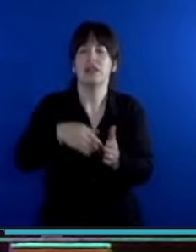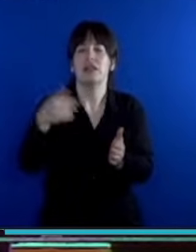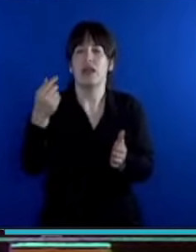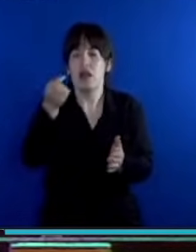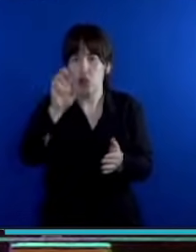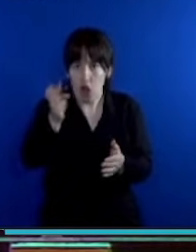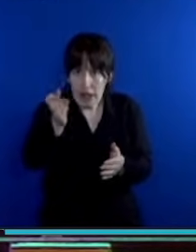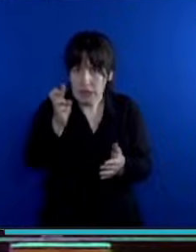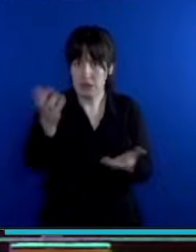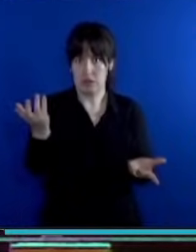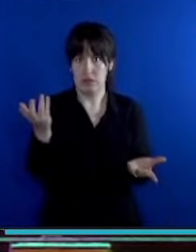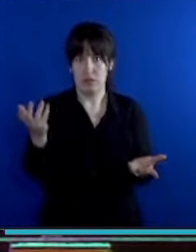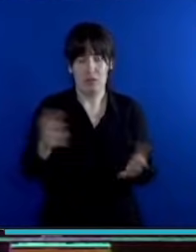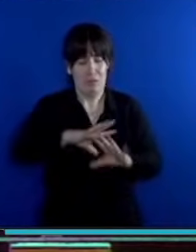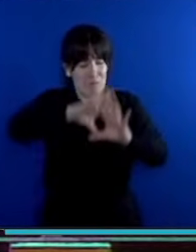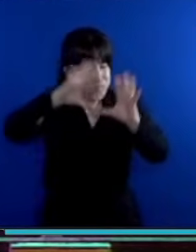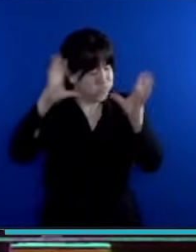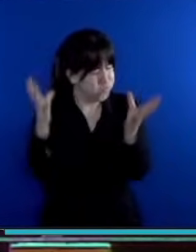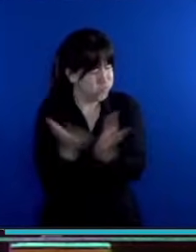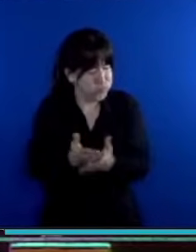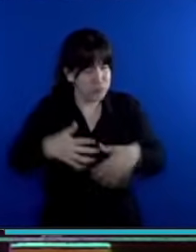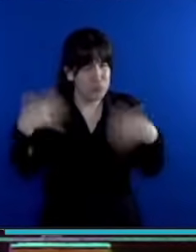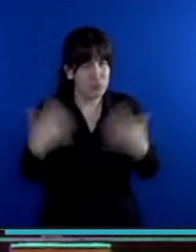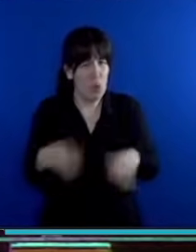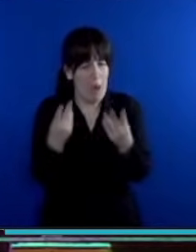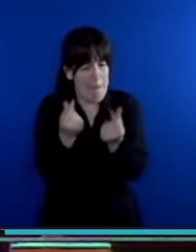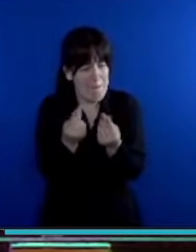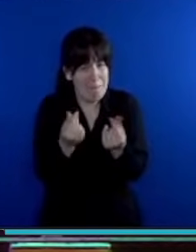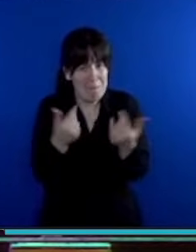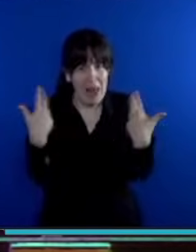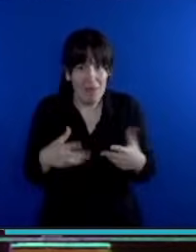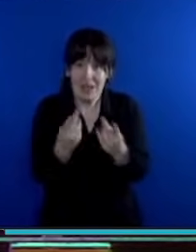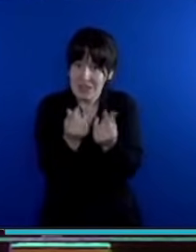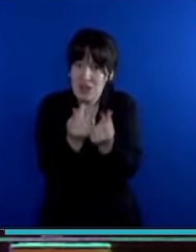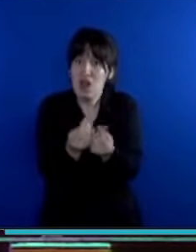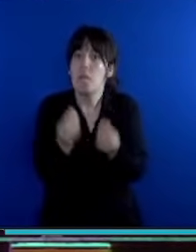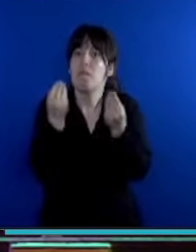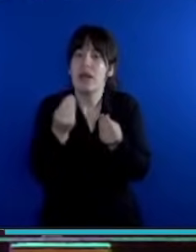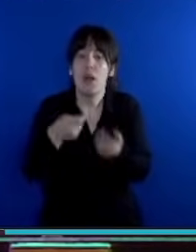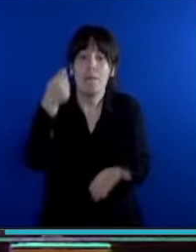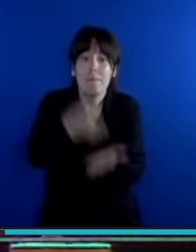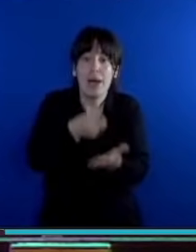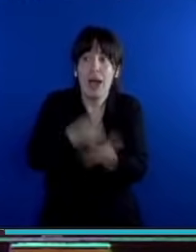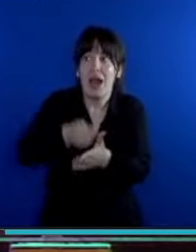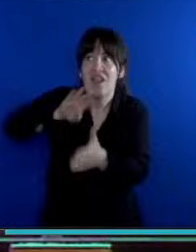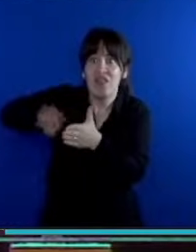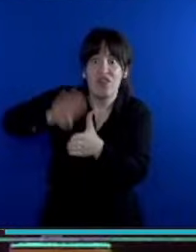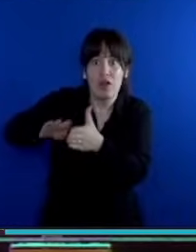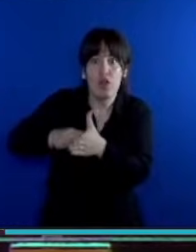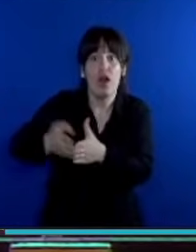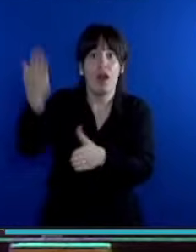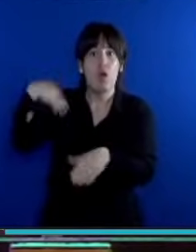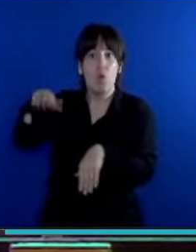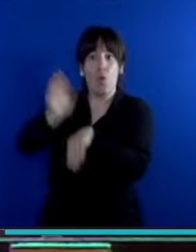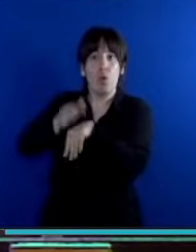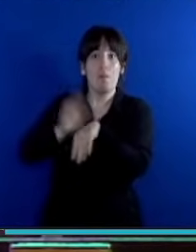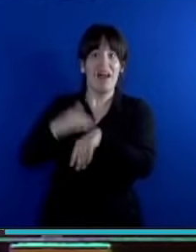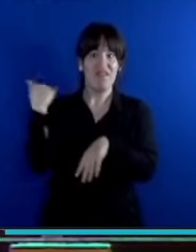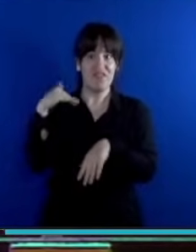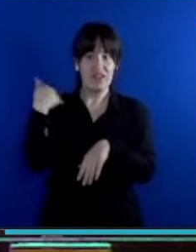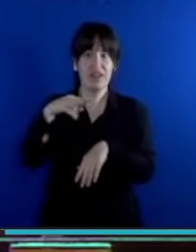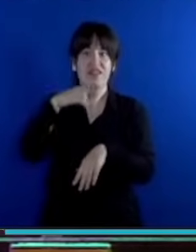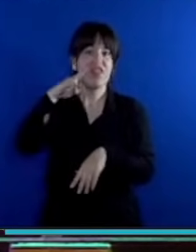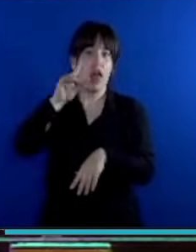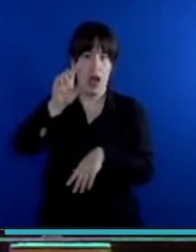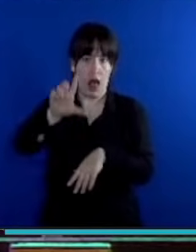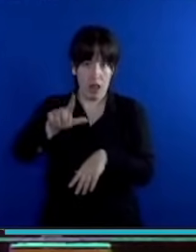Una torta de dinero. Gran parte de esa plata es para pagar deuda que contrajo María Eugenia Vidal. Una deuda